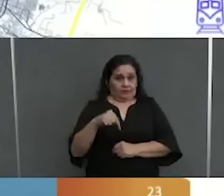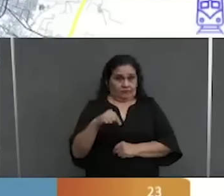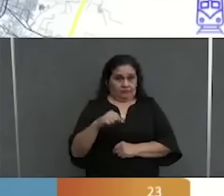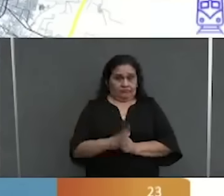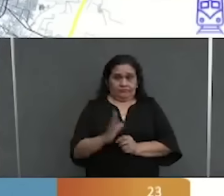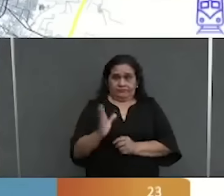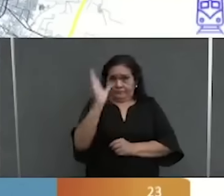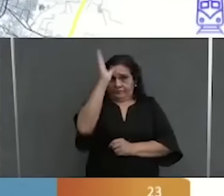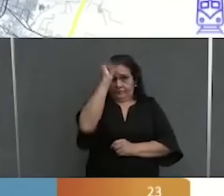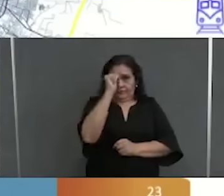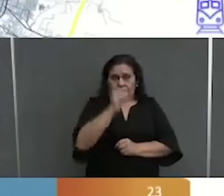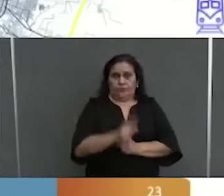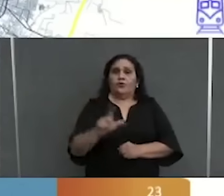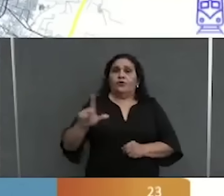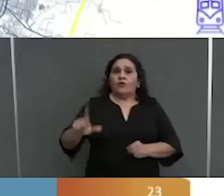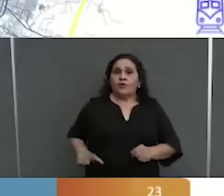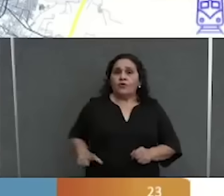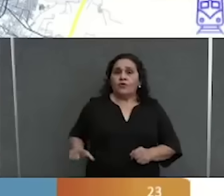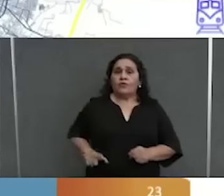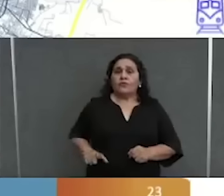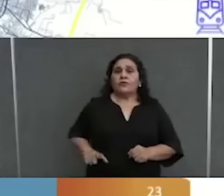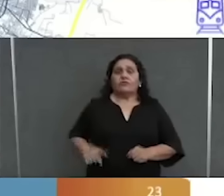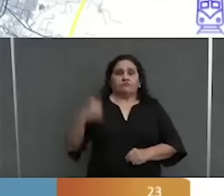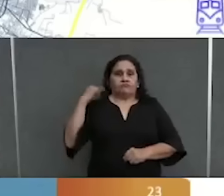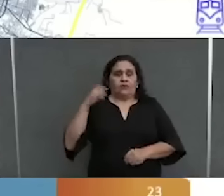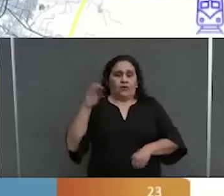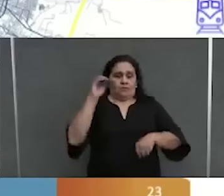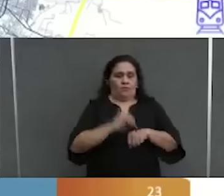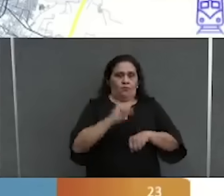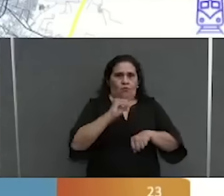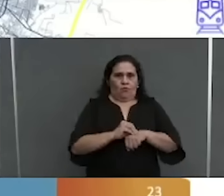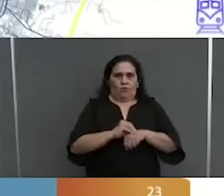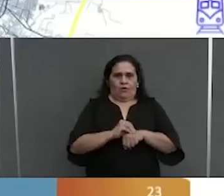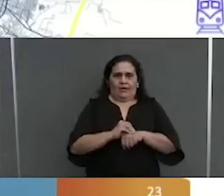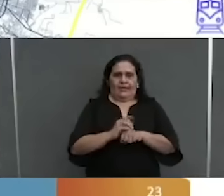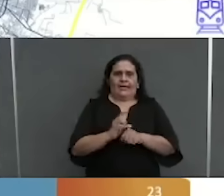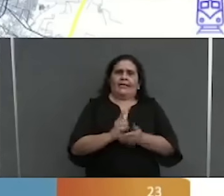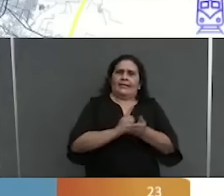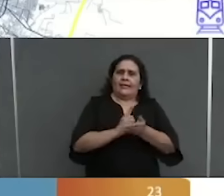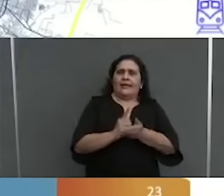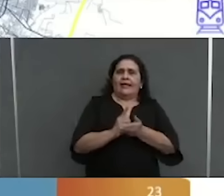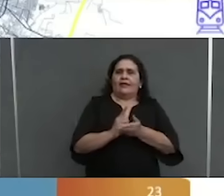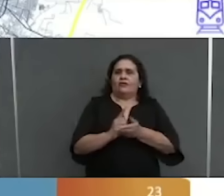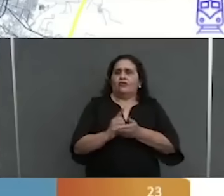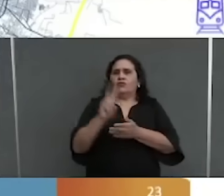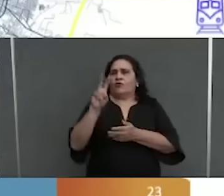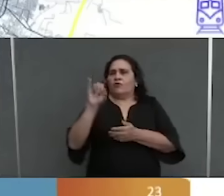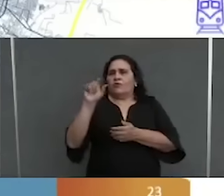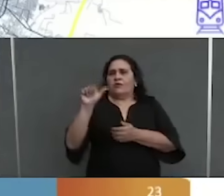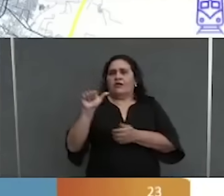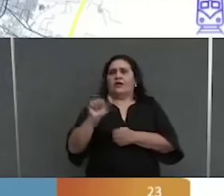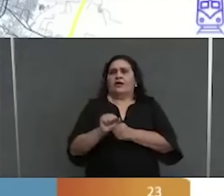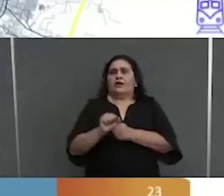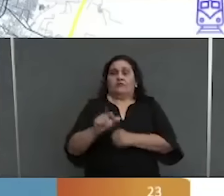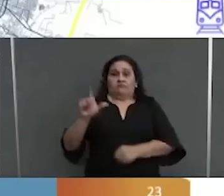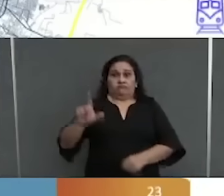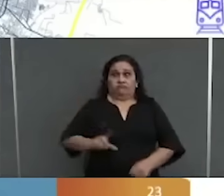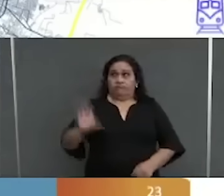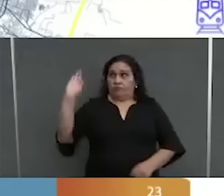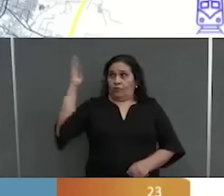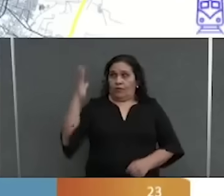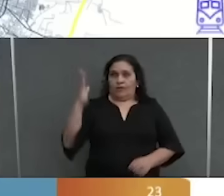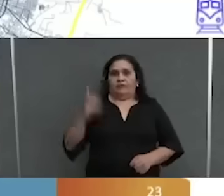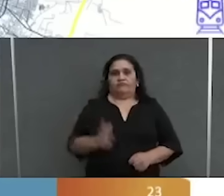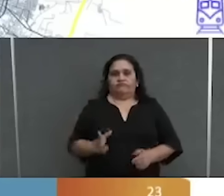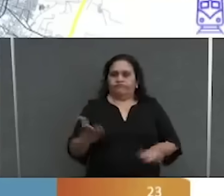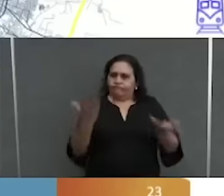que el gobierno del estado pone el derecho de vía y entonces el gobierno federal construye lo que es la vía del tren. Aquí